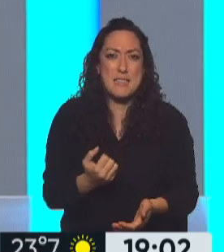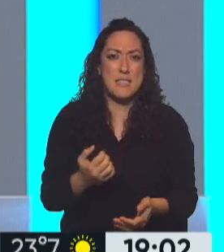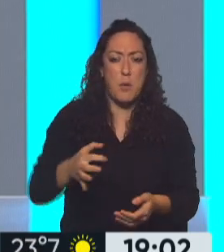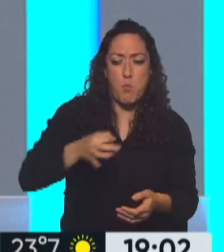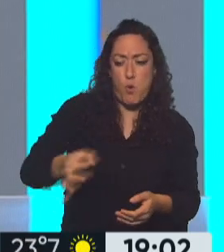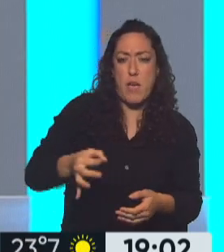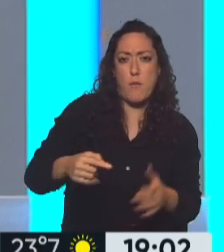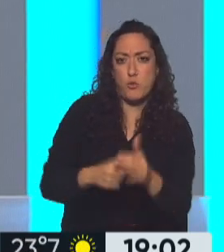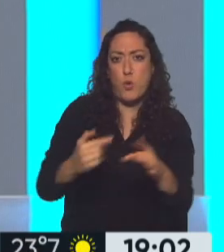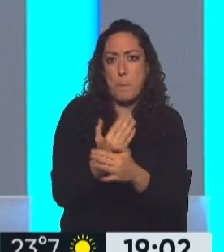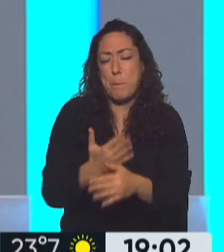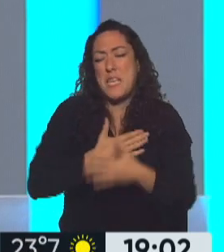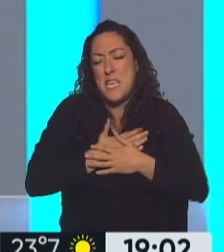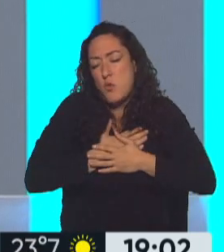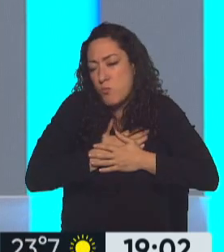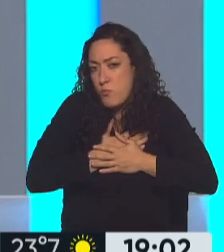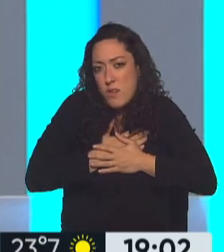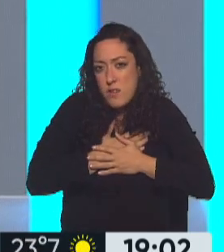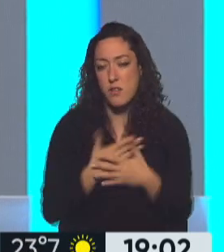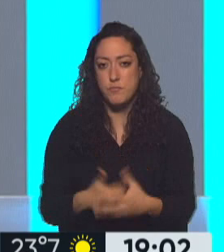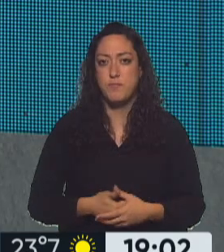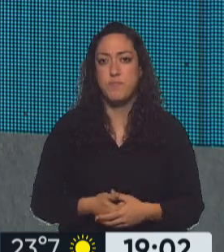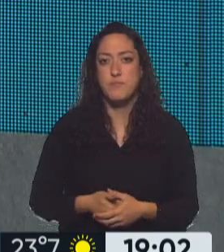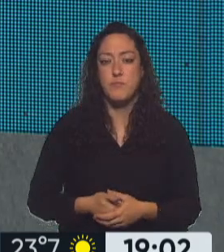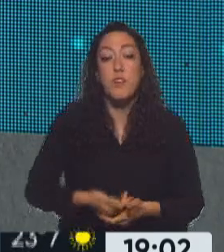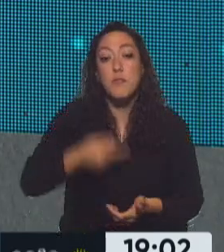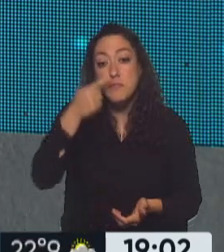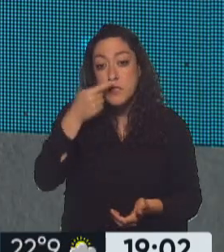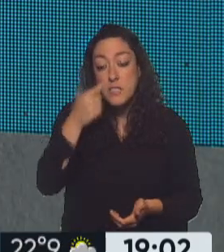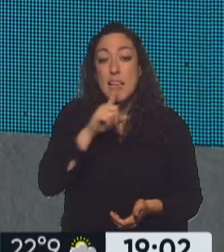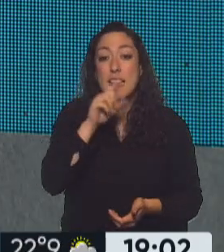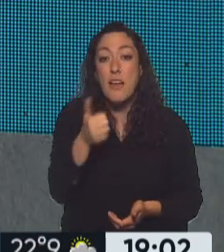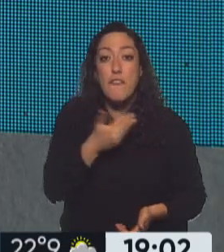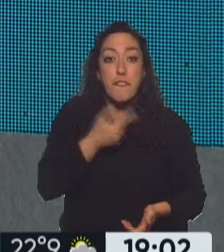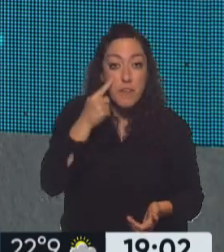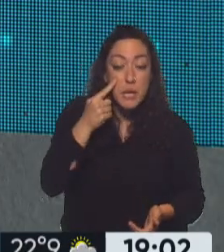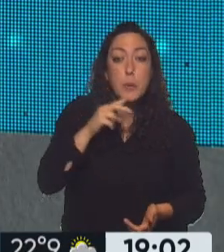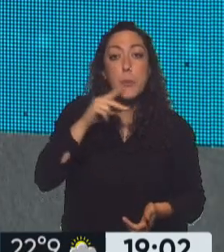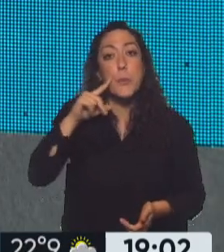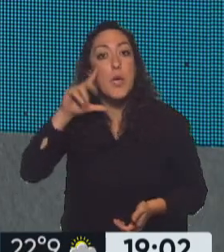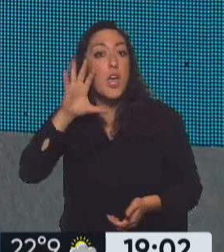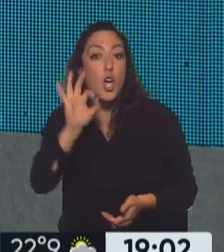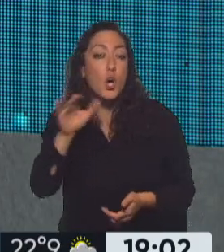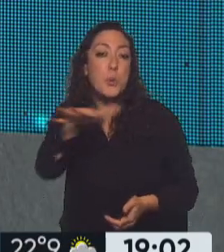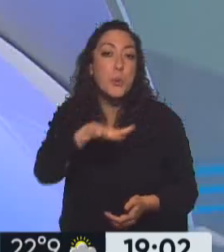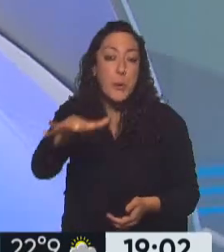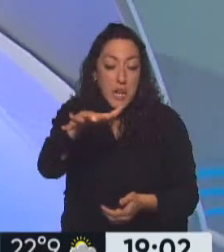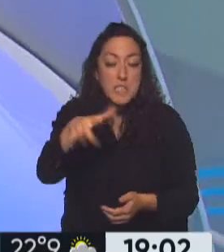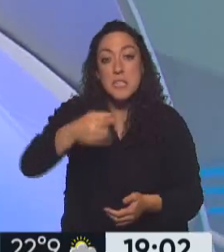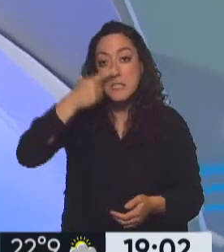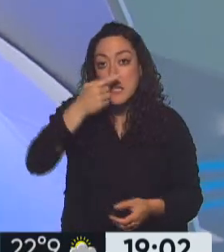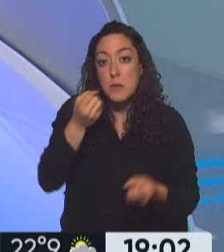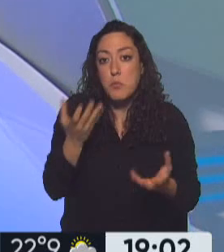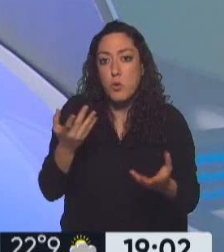y a mi ciudad Claro que sí bien eh es interesante el caso de tafiviejo porque dentro de las discusiones que se están dando una de ellas